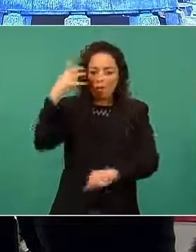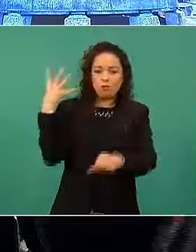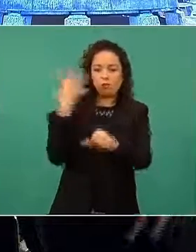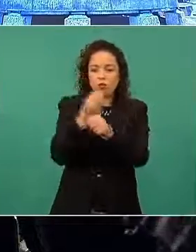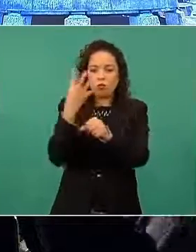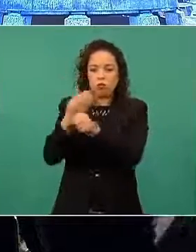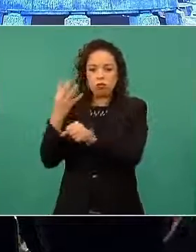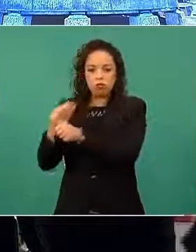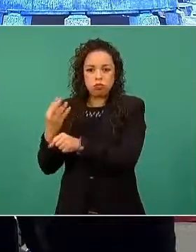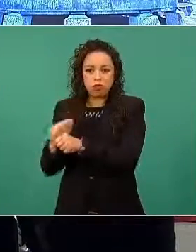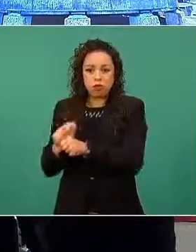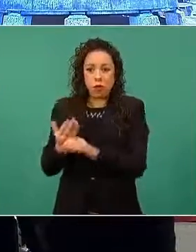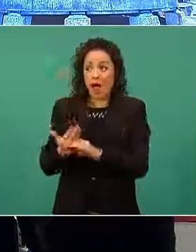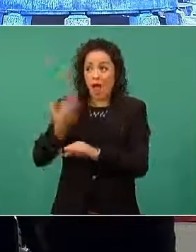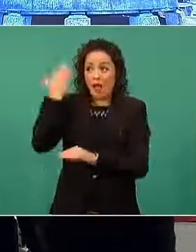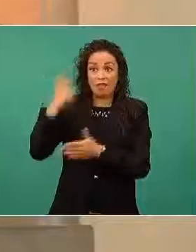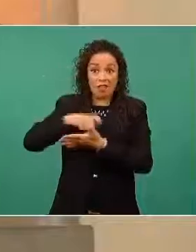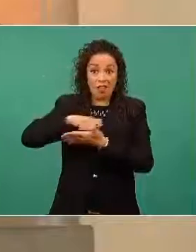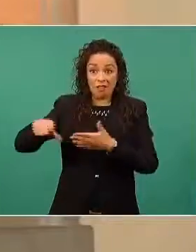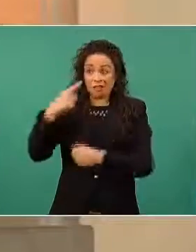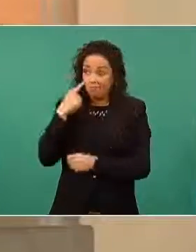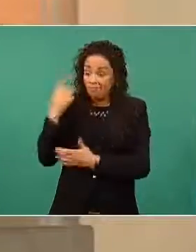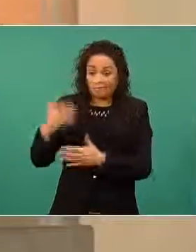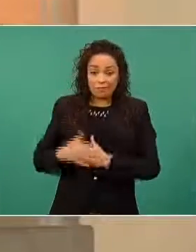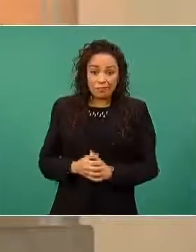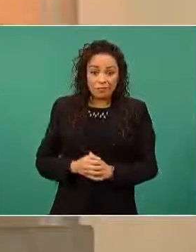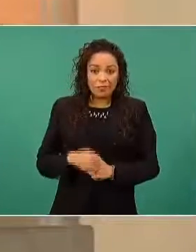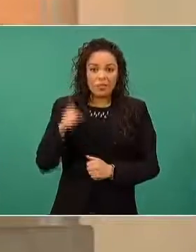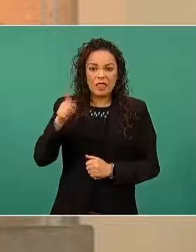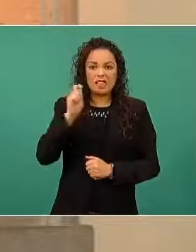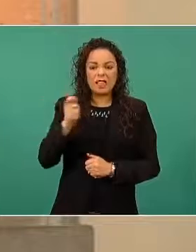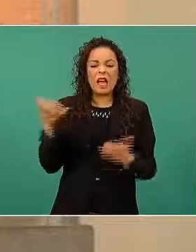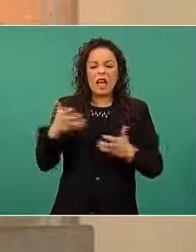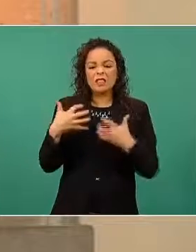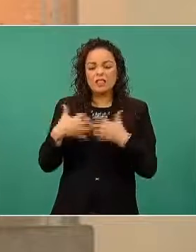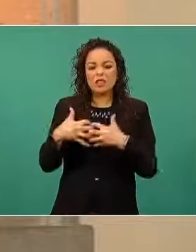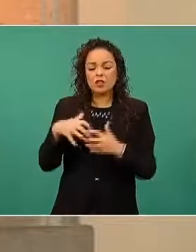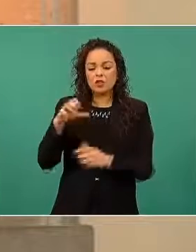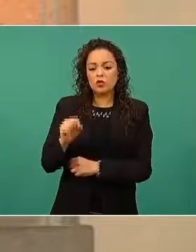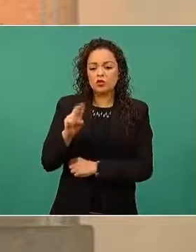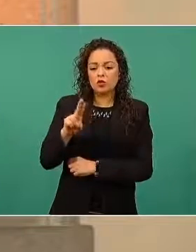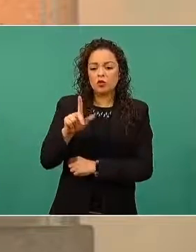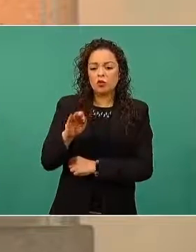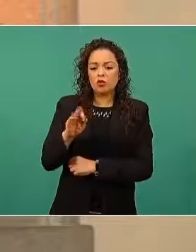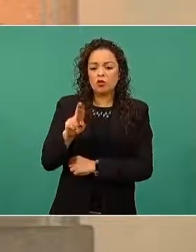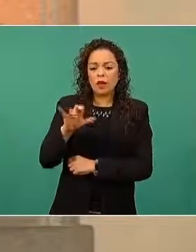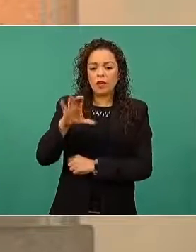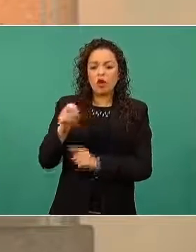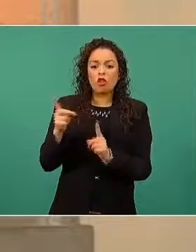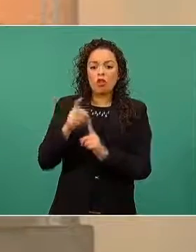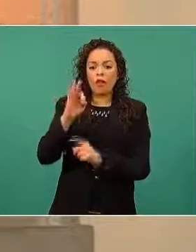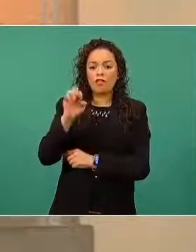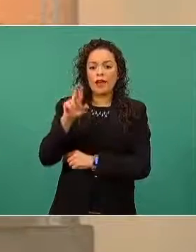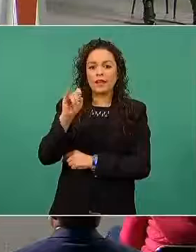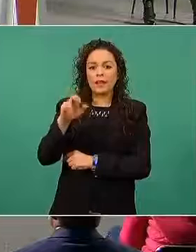en las que se compraron. Son las plantas de sulfúrico en Fertinal. La que sigue, por